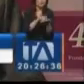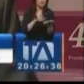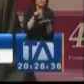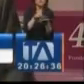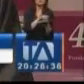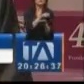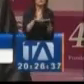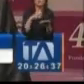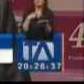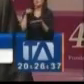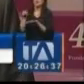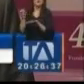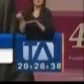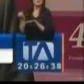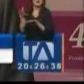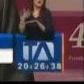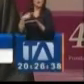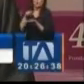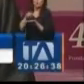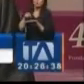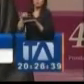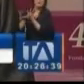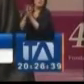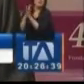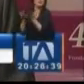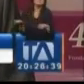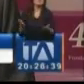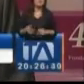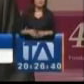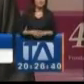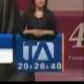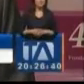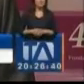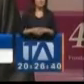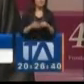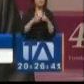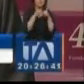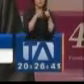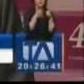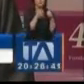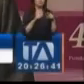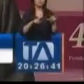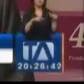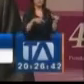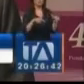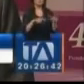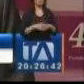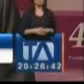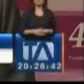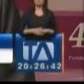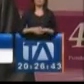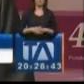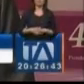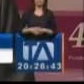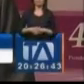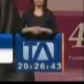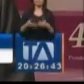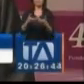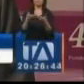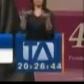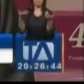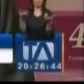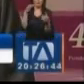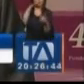Se observa que no va hacia la candidatura del señor Moreno, sino más bien se distribuye entre